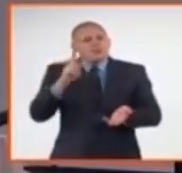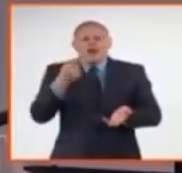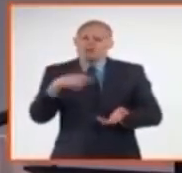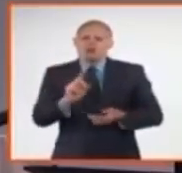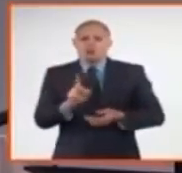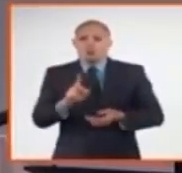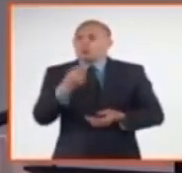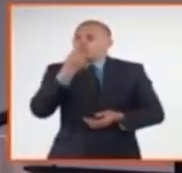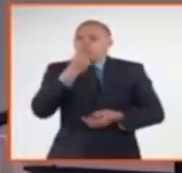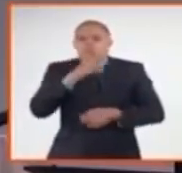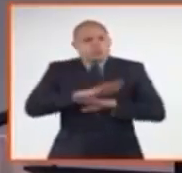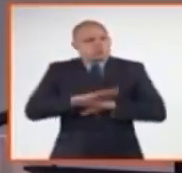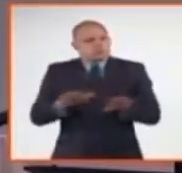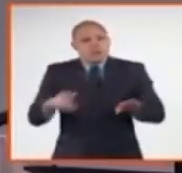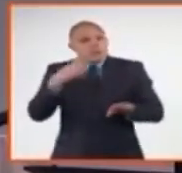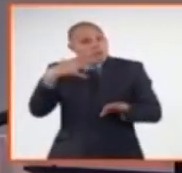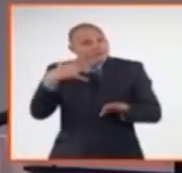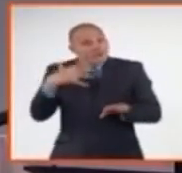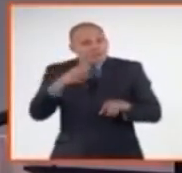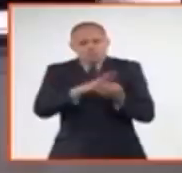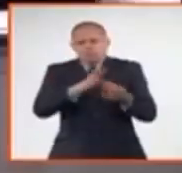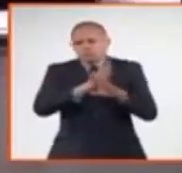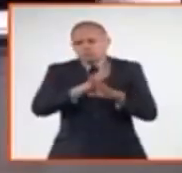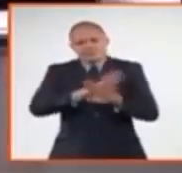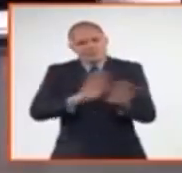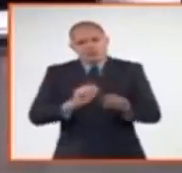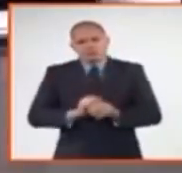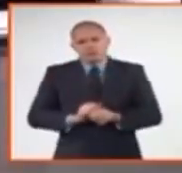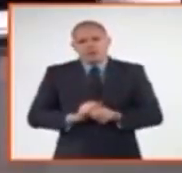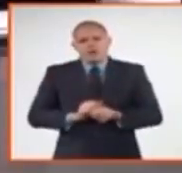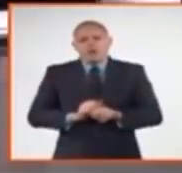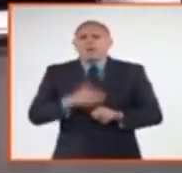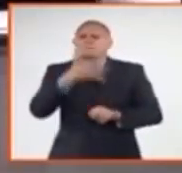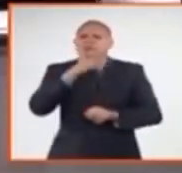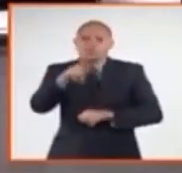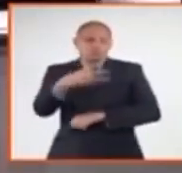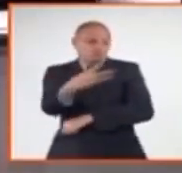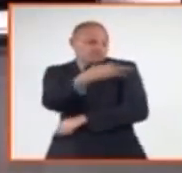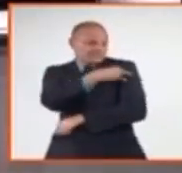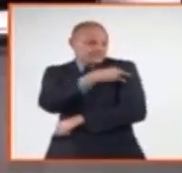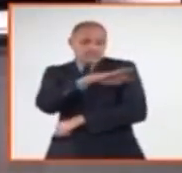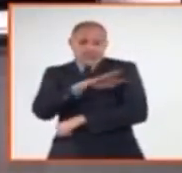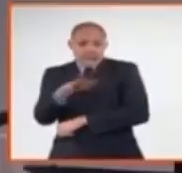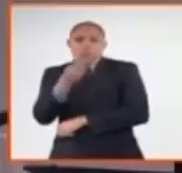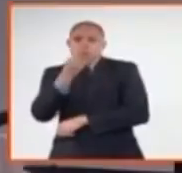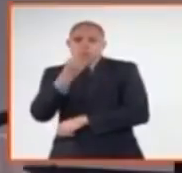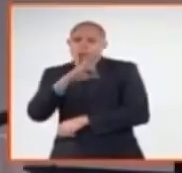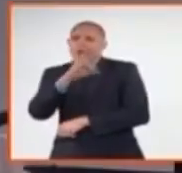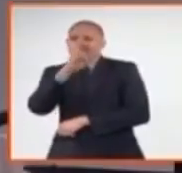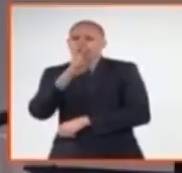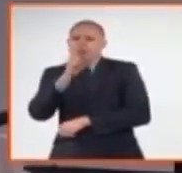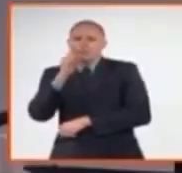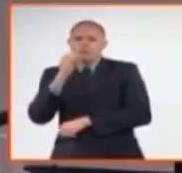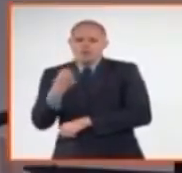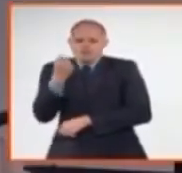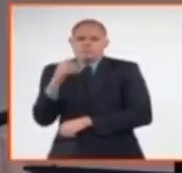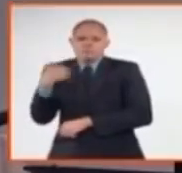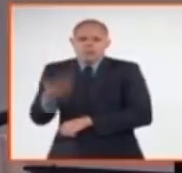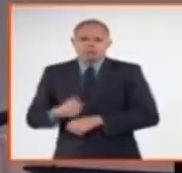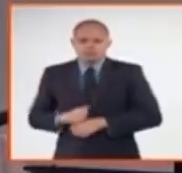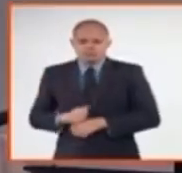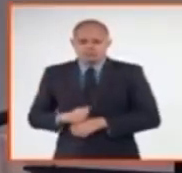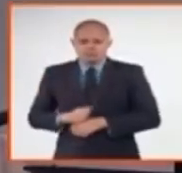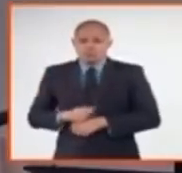esta presidencia que tenemos puede ser un refuerzo así como no podemos de hecho se ha utilizado en convaleciente puede ser el